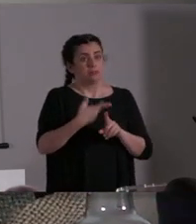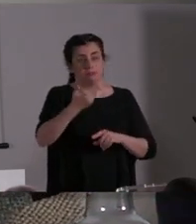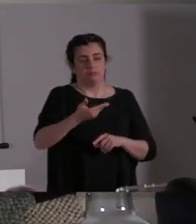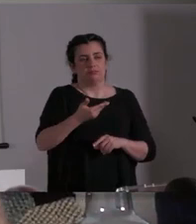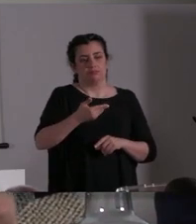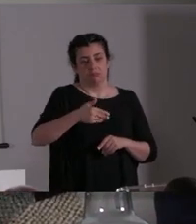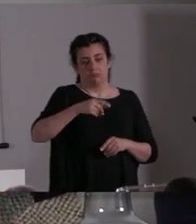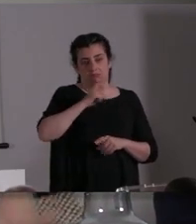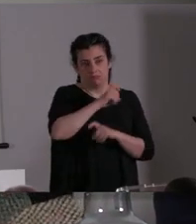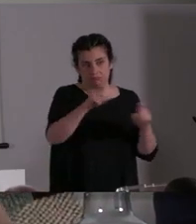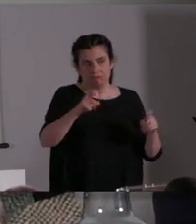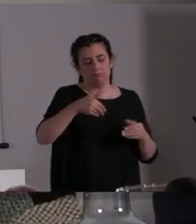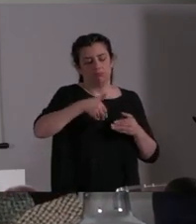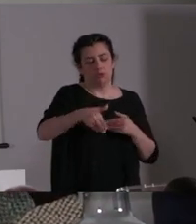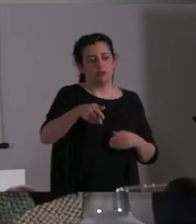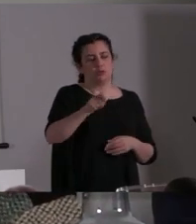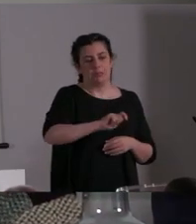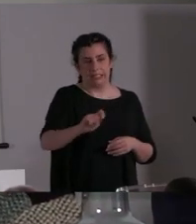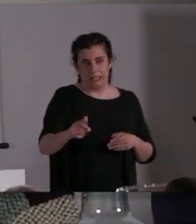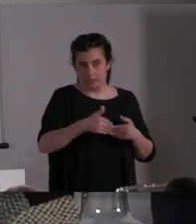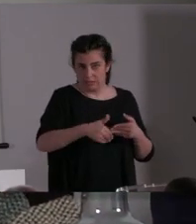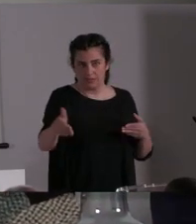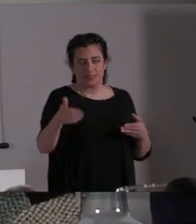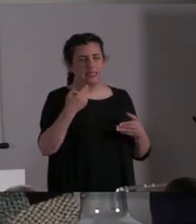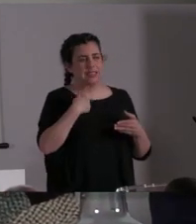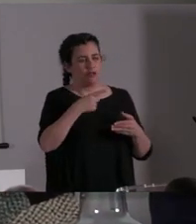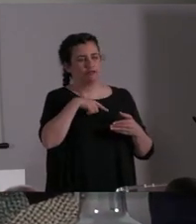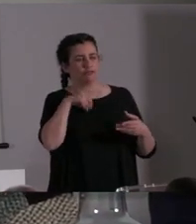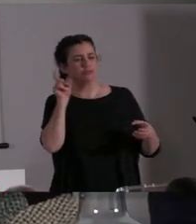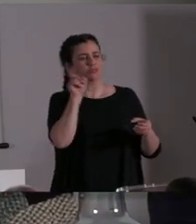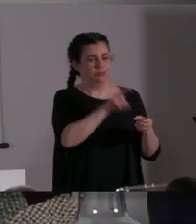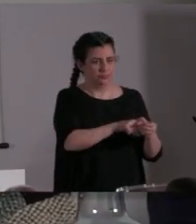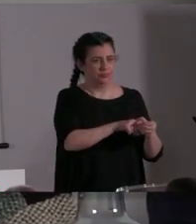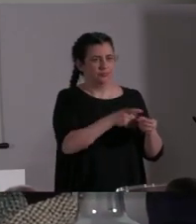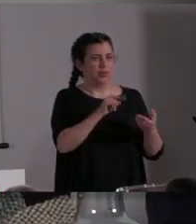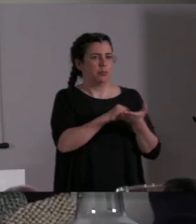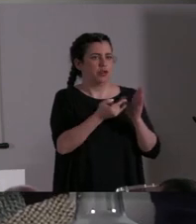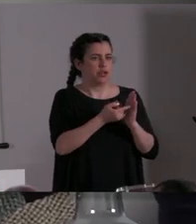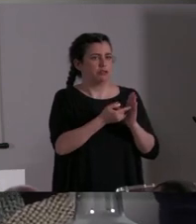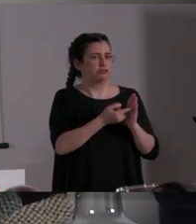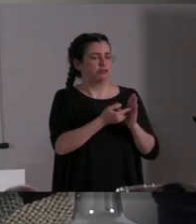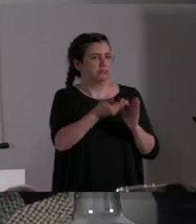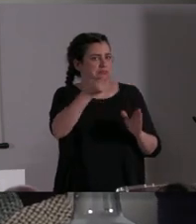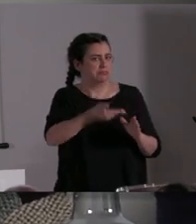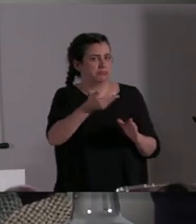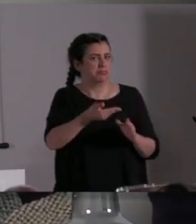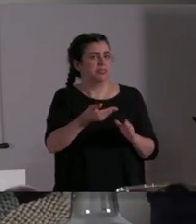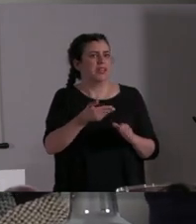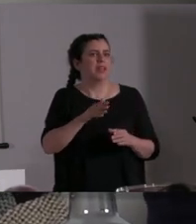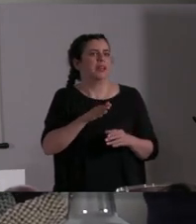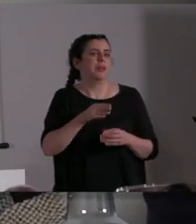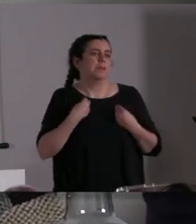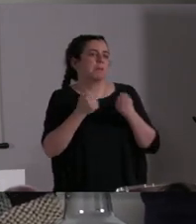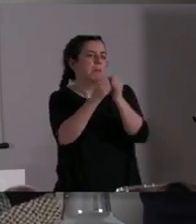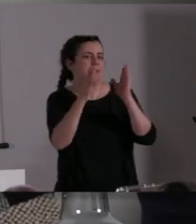nos adherimos y continuaremos con un trabajo destacado a través de la Red de Ciudades y Regiones por la Vivienda Colaborativa, en la que